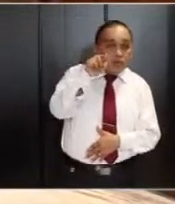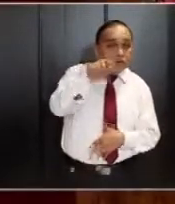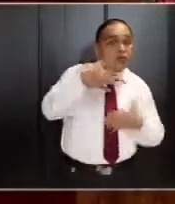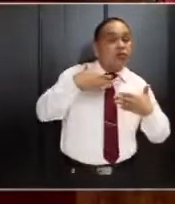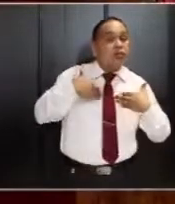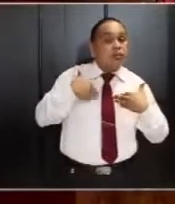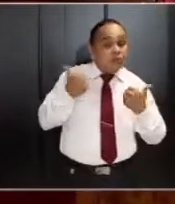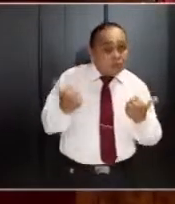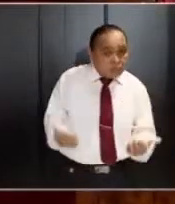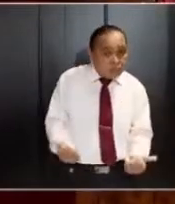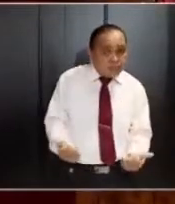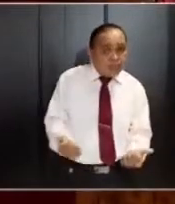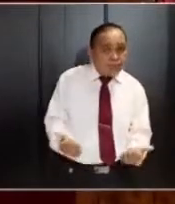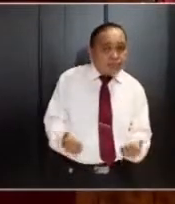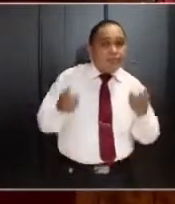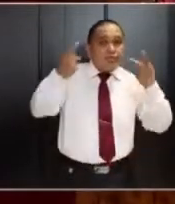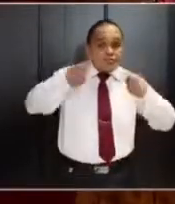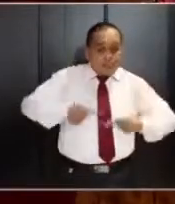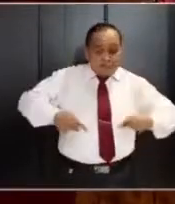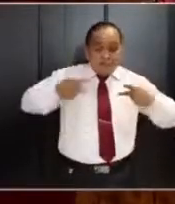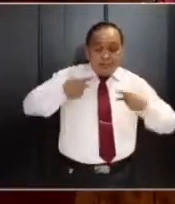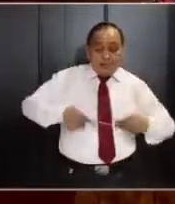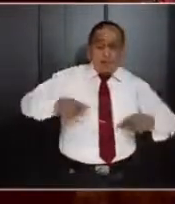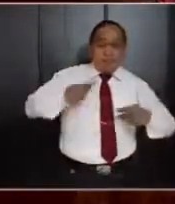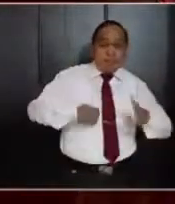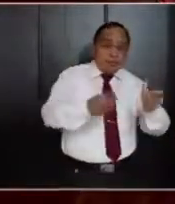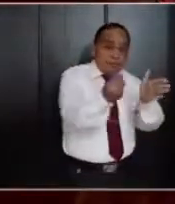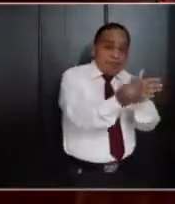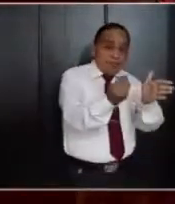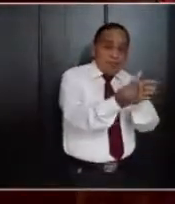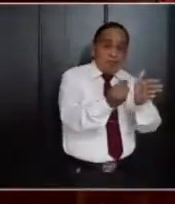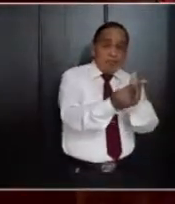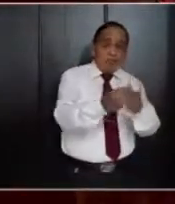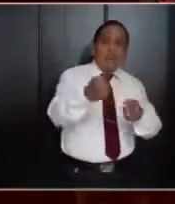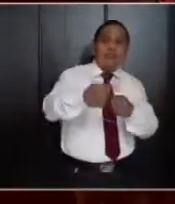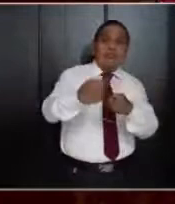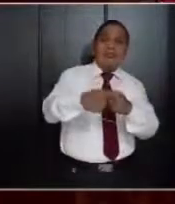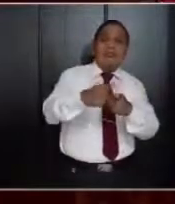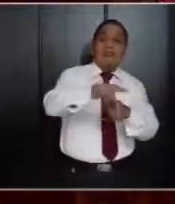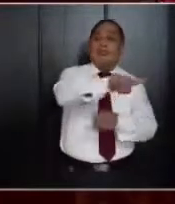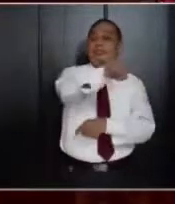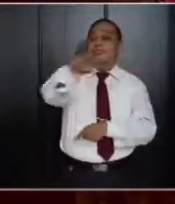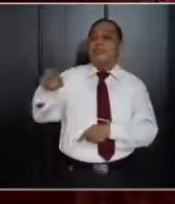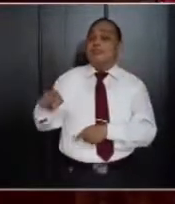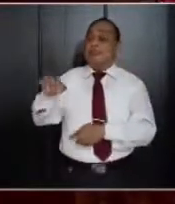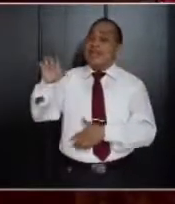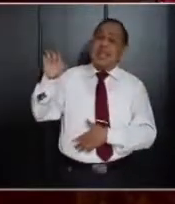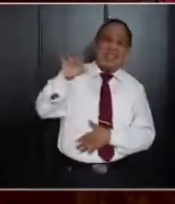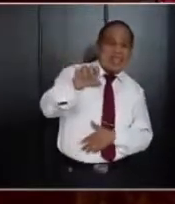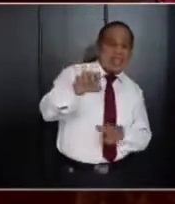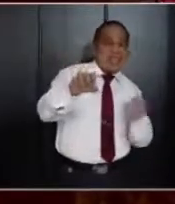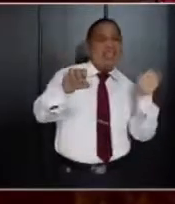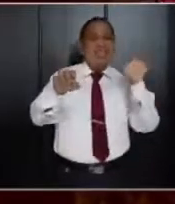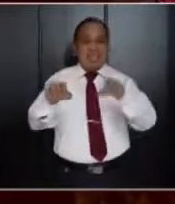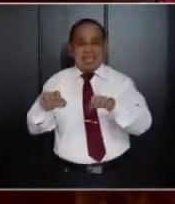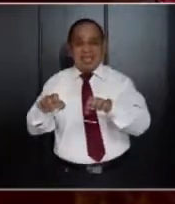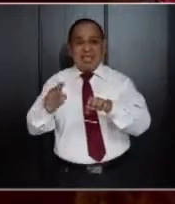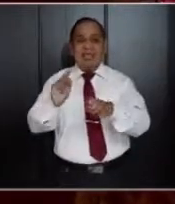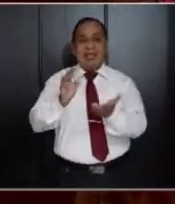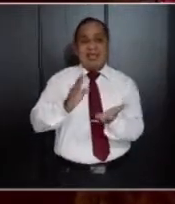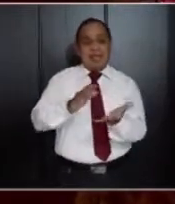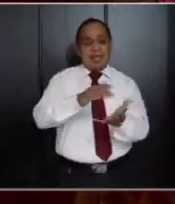la pusieron gentes que son privados, a los que tú los engañaste, son